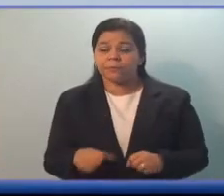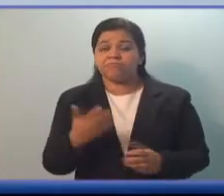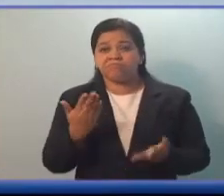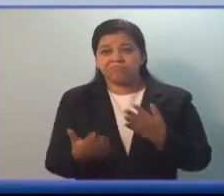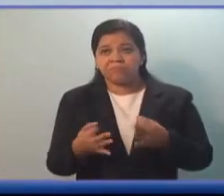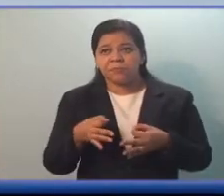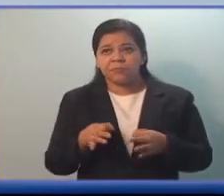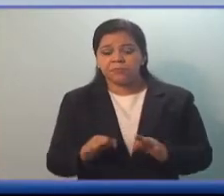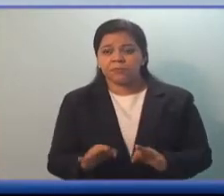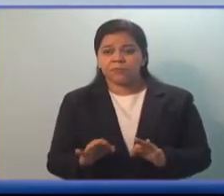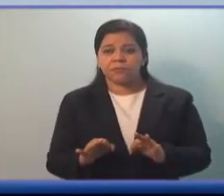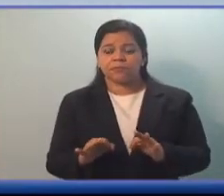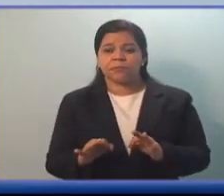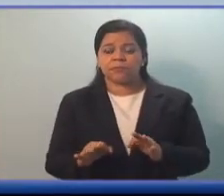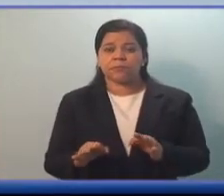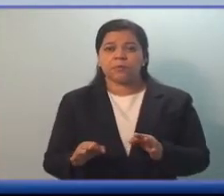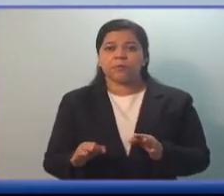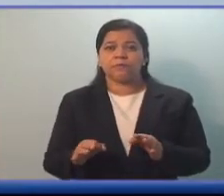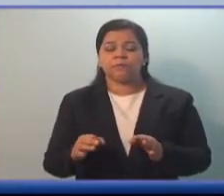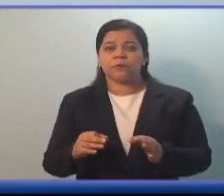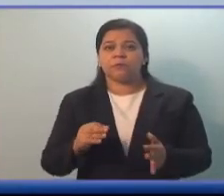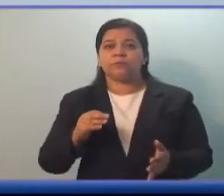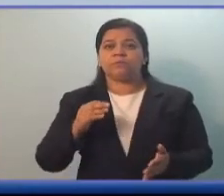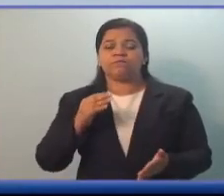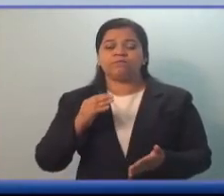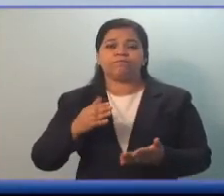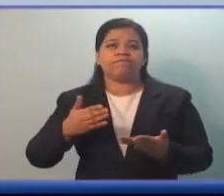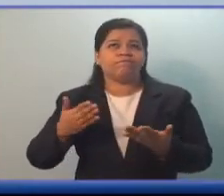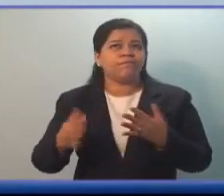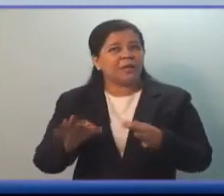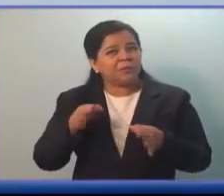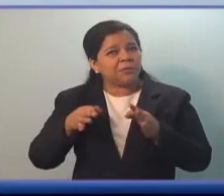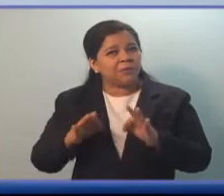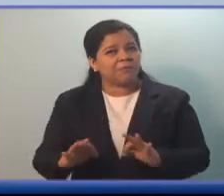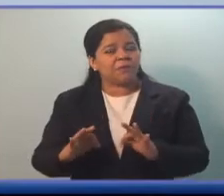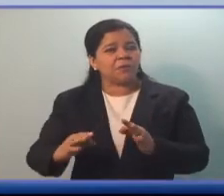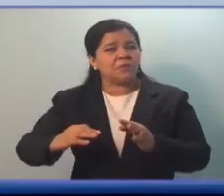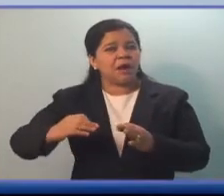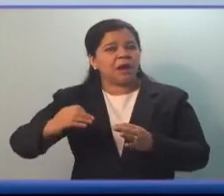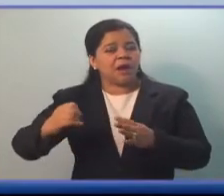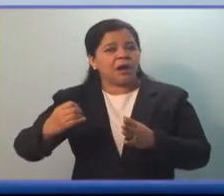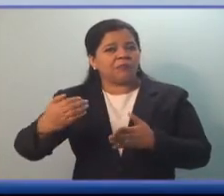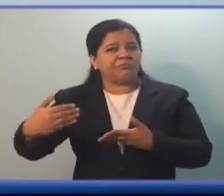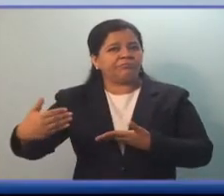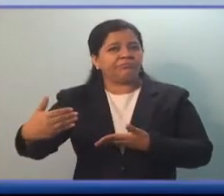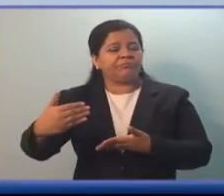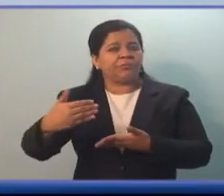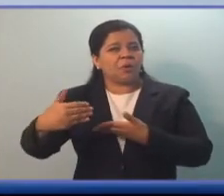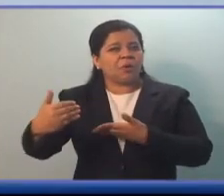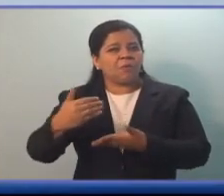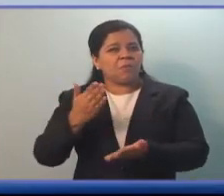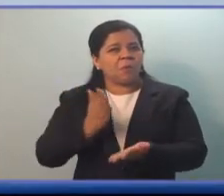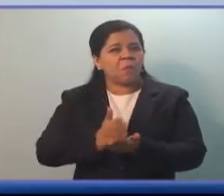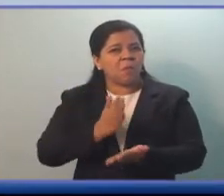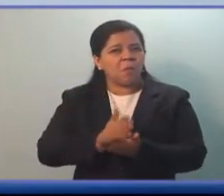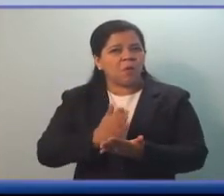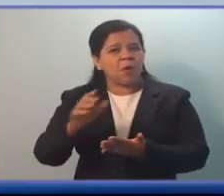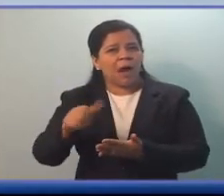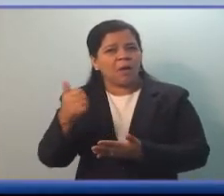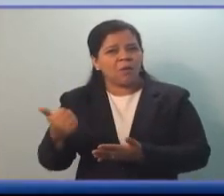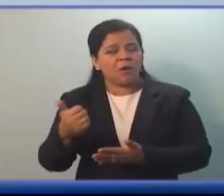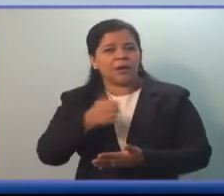medida, invadir otro órgano del Estado. Tengo entendido que la Sala de lo Constitucional ha dictado